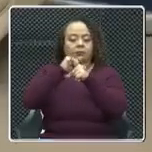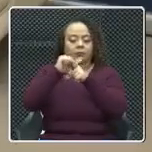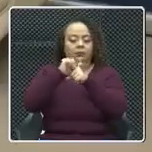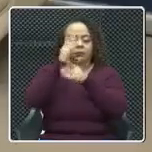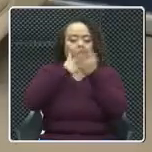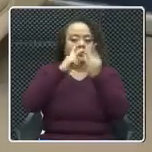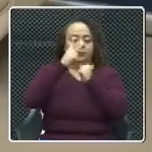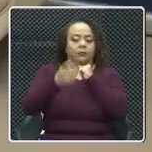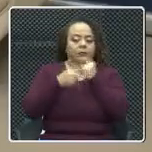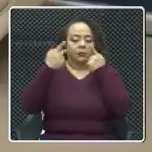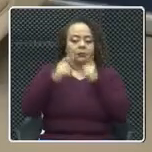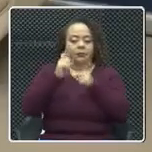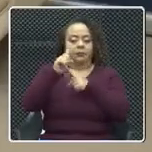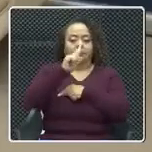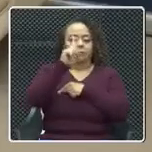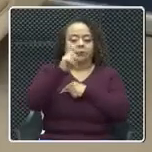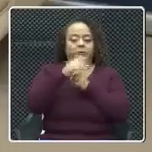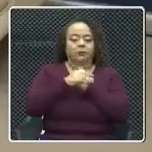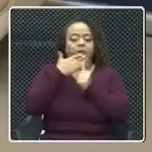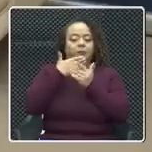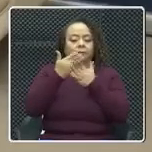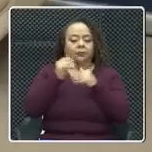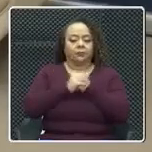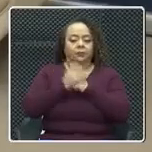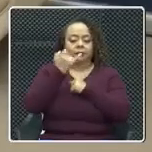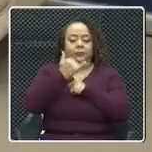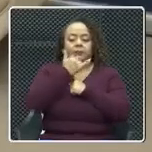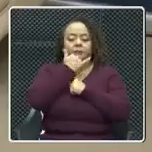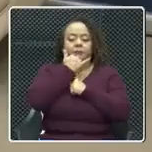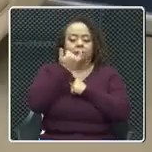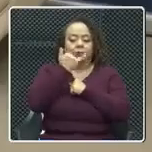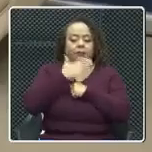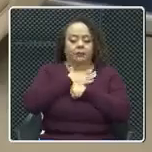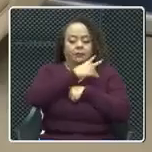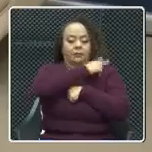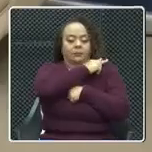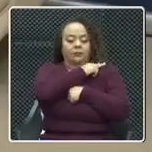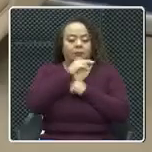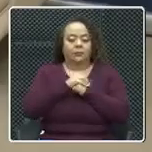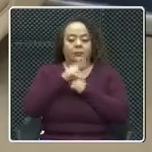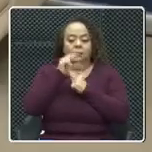veces que se dan, una de las consultas es, bueno, ¿y qué pasa si a mí el patrono no me quiere